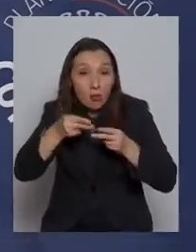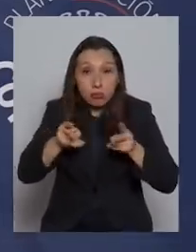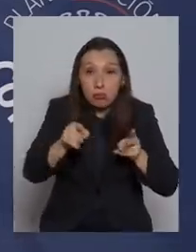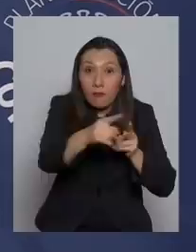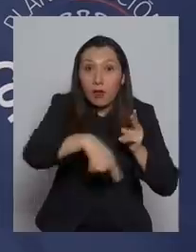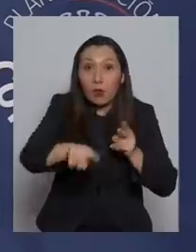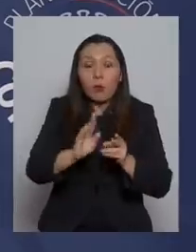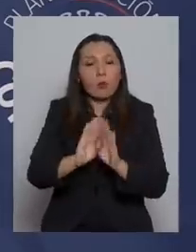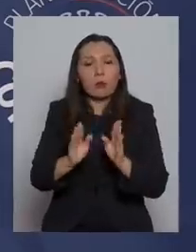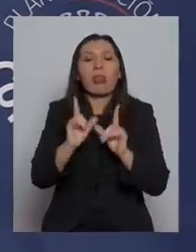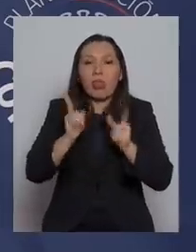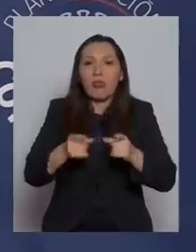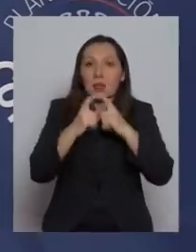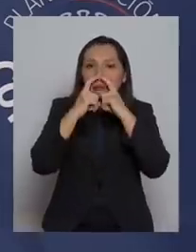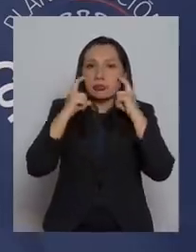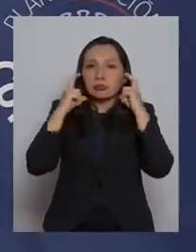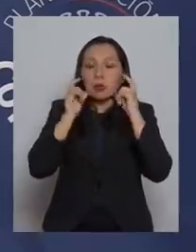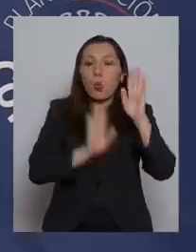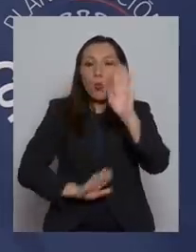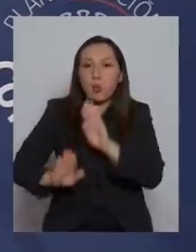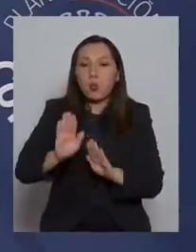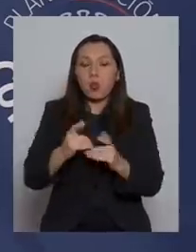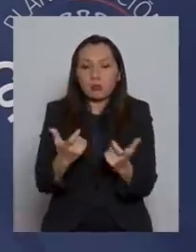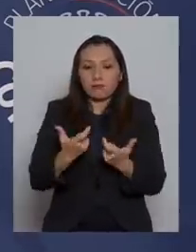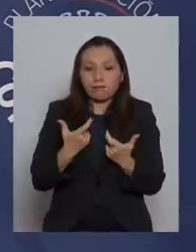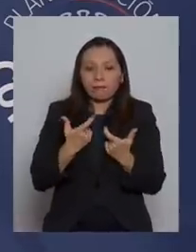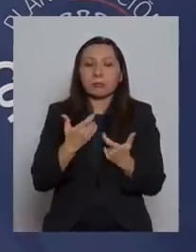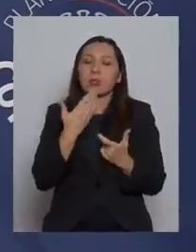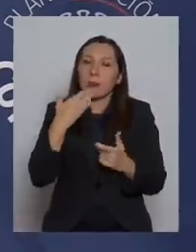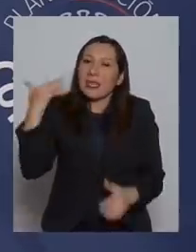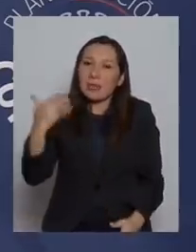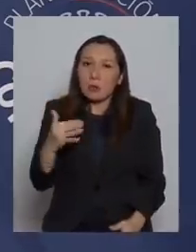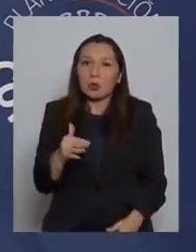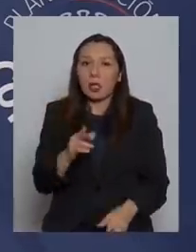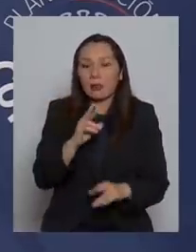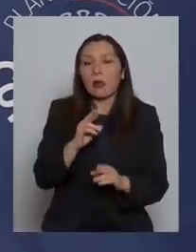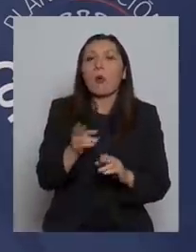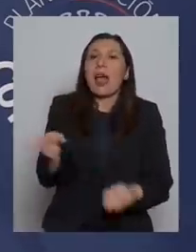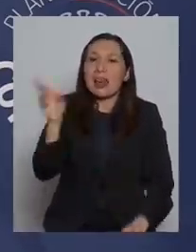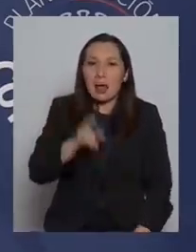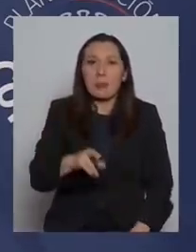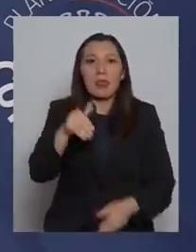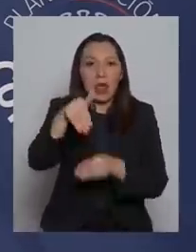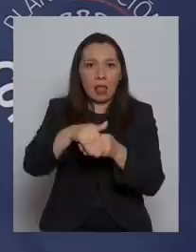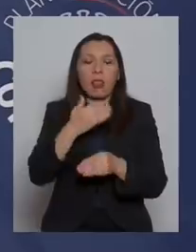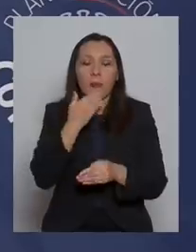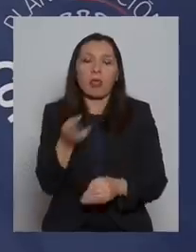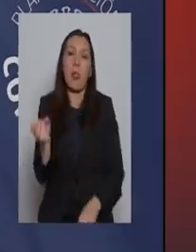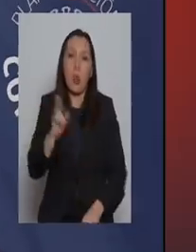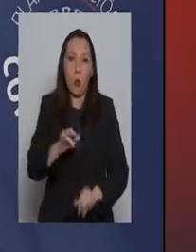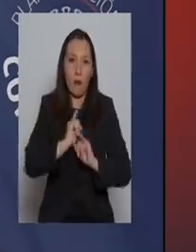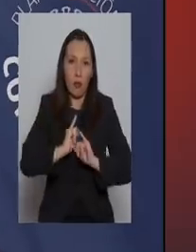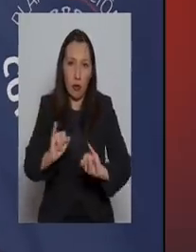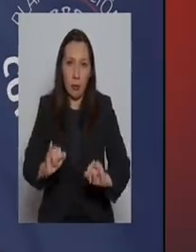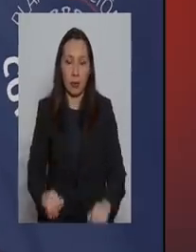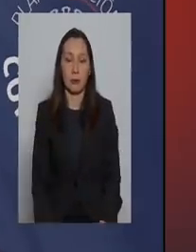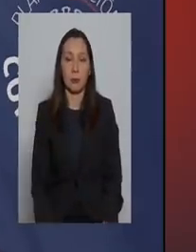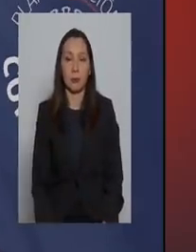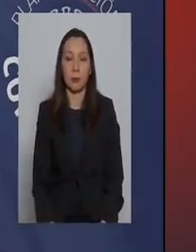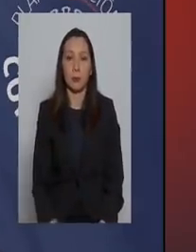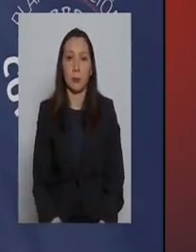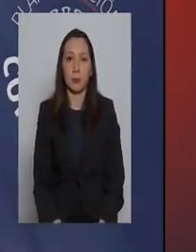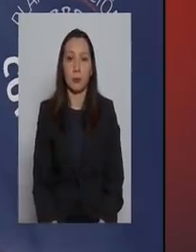y las medidas de prevención que ya conocemos y que van a ser repetidas en la tarde.